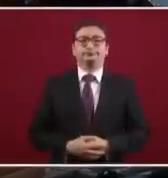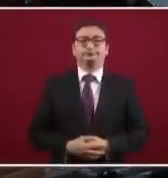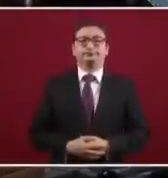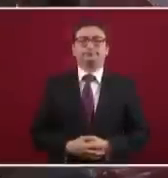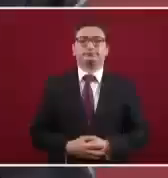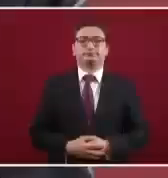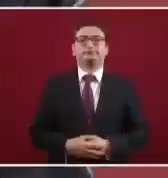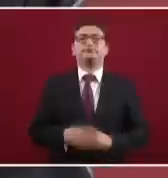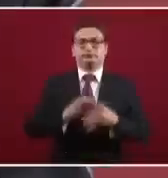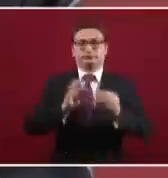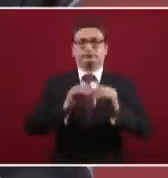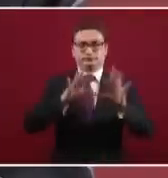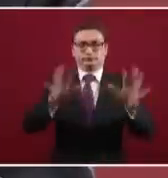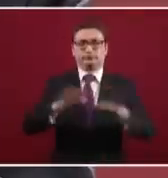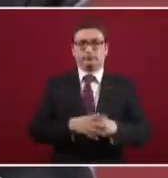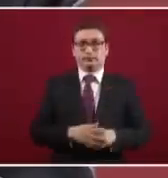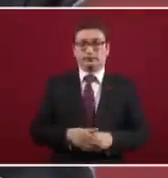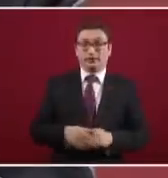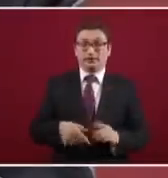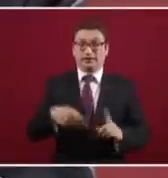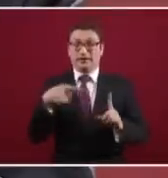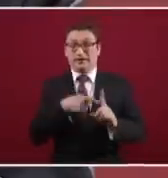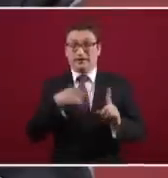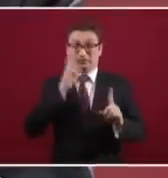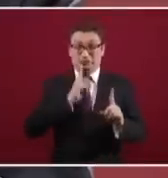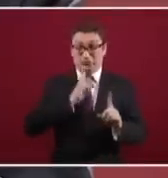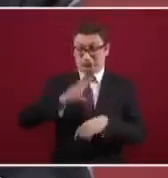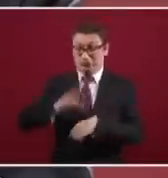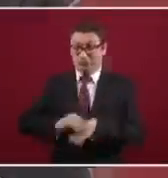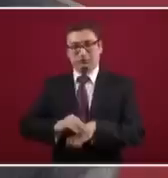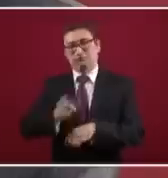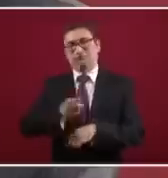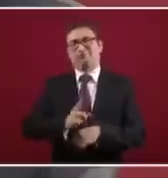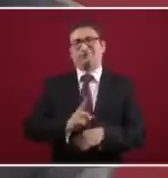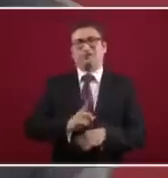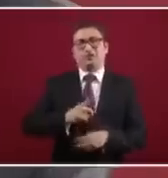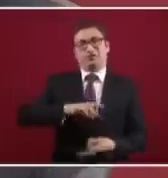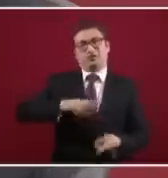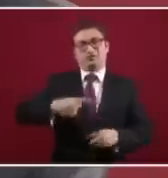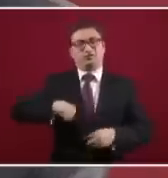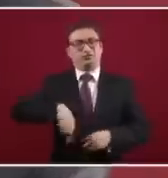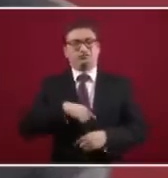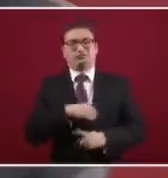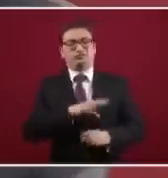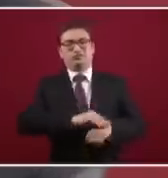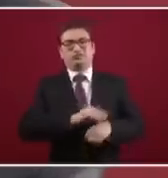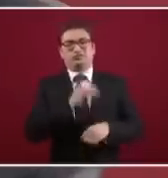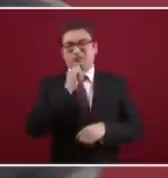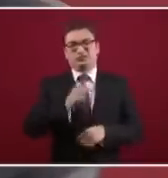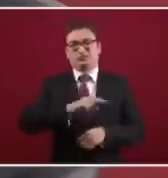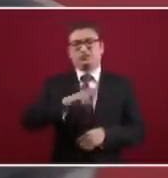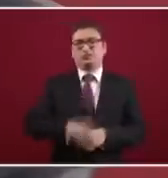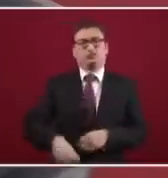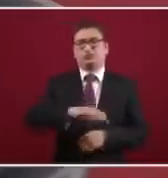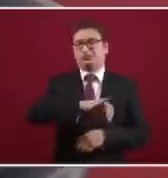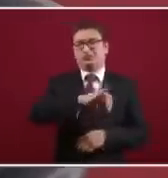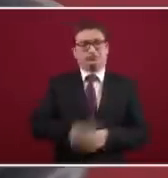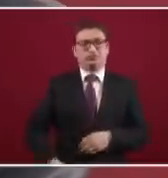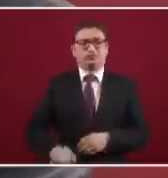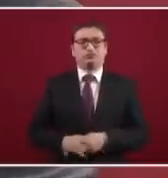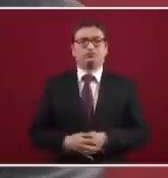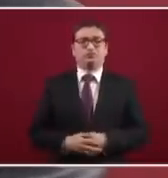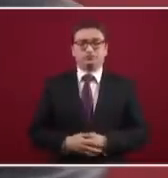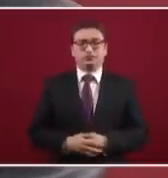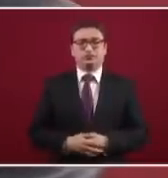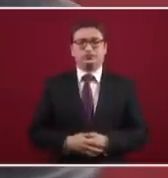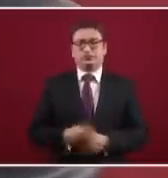Para decirlo con más claridad, ni ella lo permitiría, ni nosotros nunca, jamás